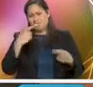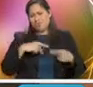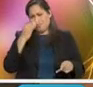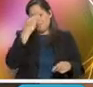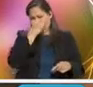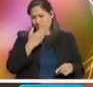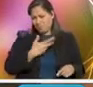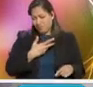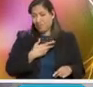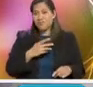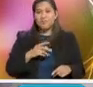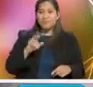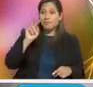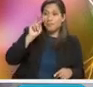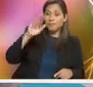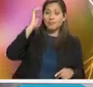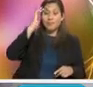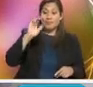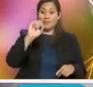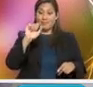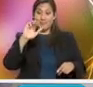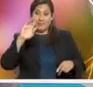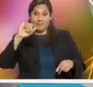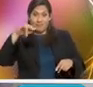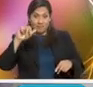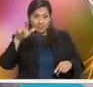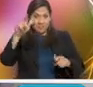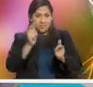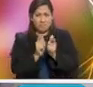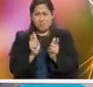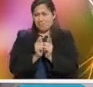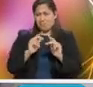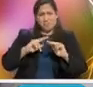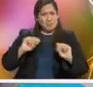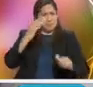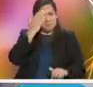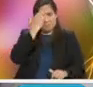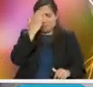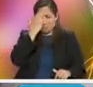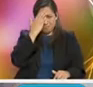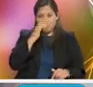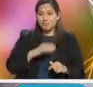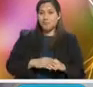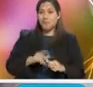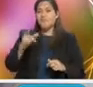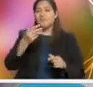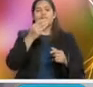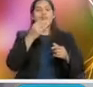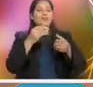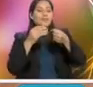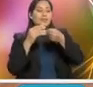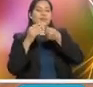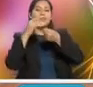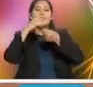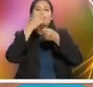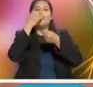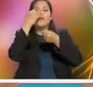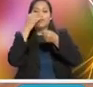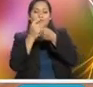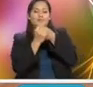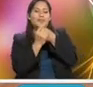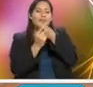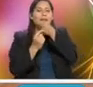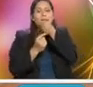de repente podías ver a Santa Sabina, que era un grupo que nadie había visto antes, ¿no? Rita Guerrero le ponía flores a su micrófono, una música